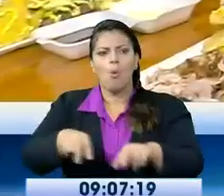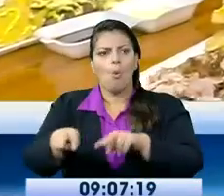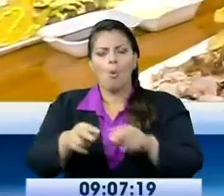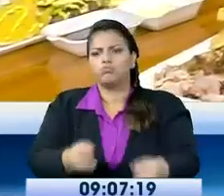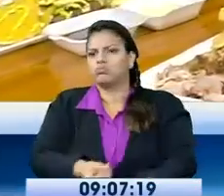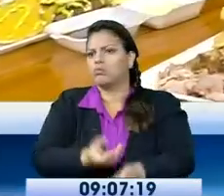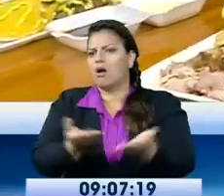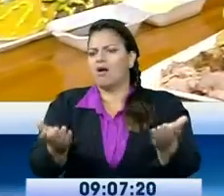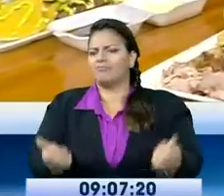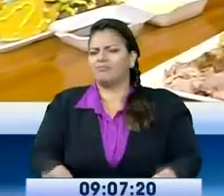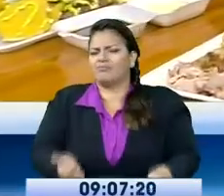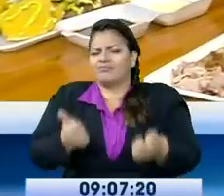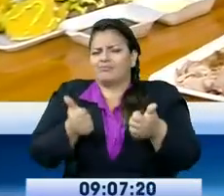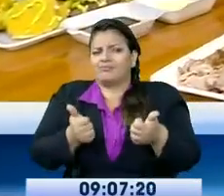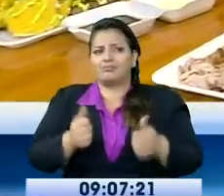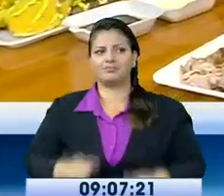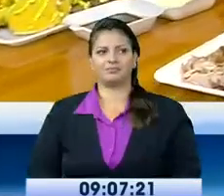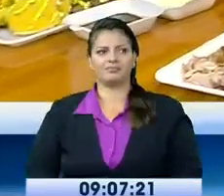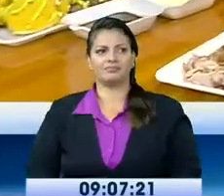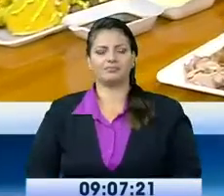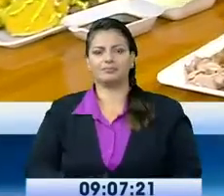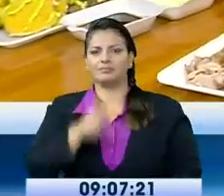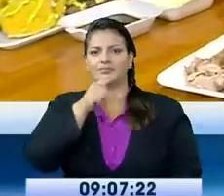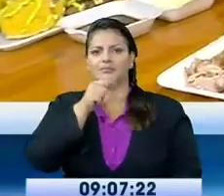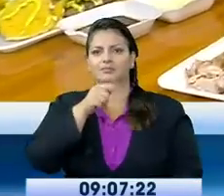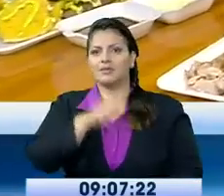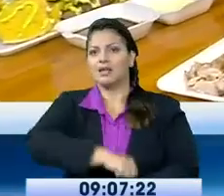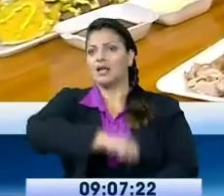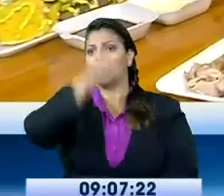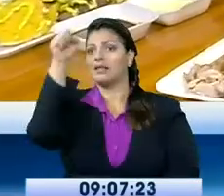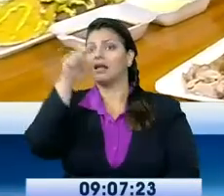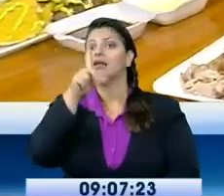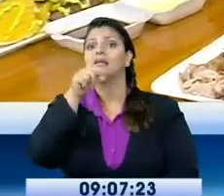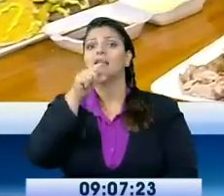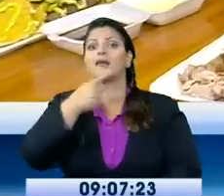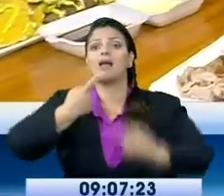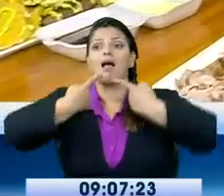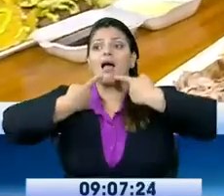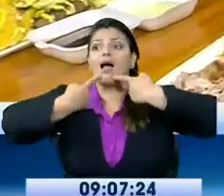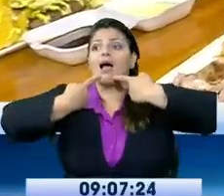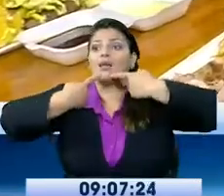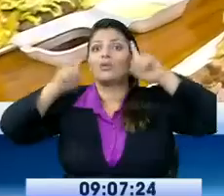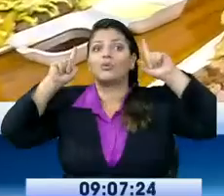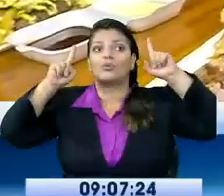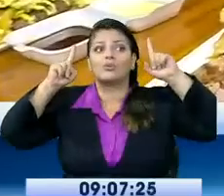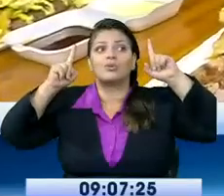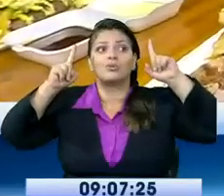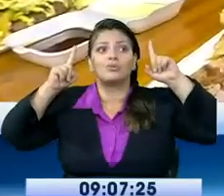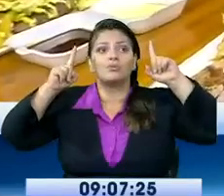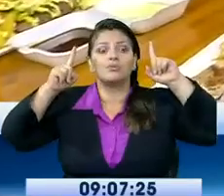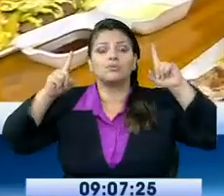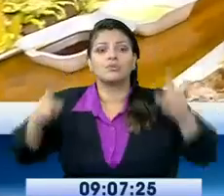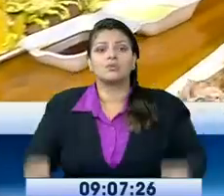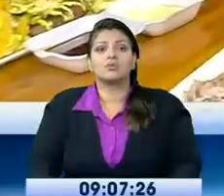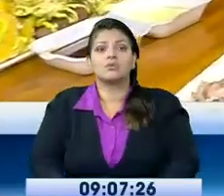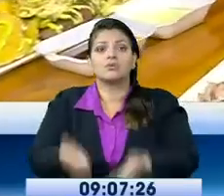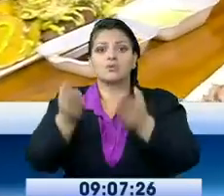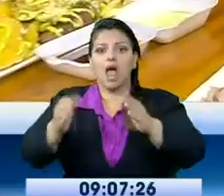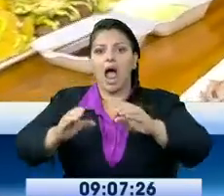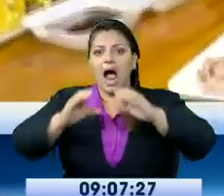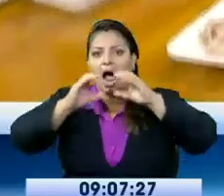hora de anunciar al ganador. Primero. Un espectáculo y lanzamos todos los éxitos del mundo. Y que viva